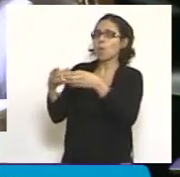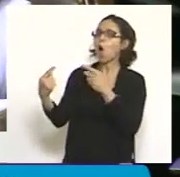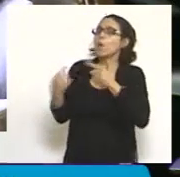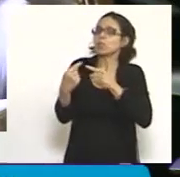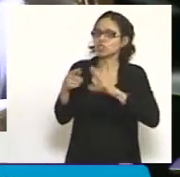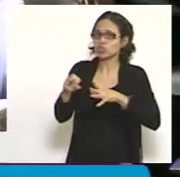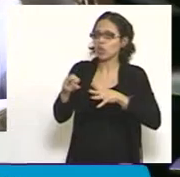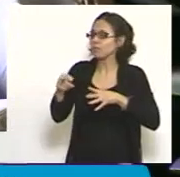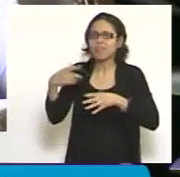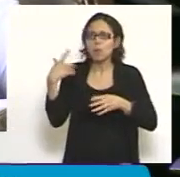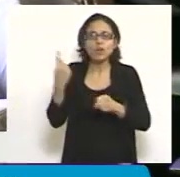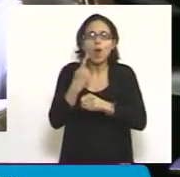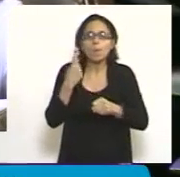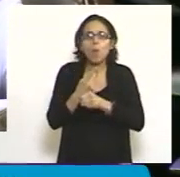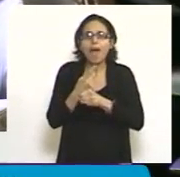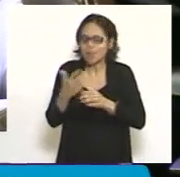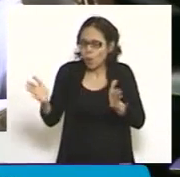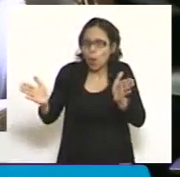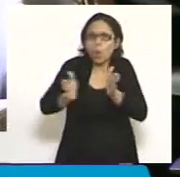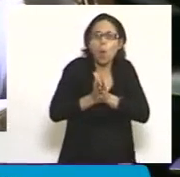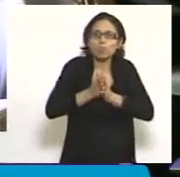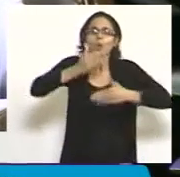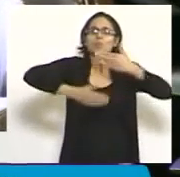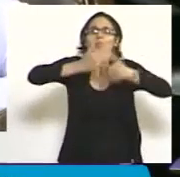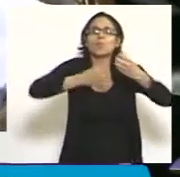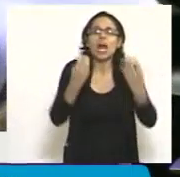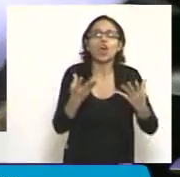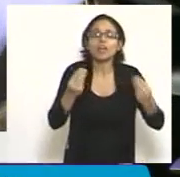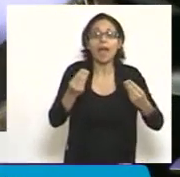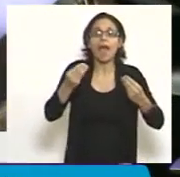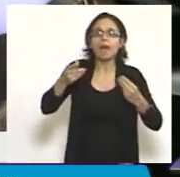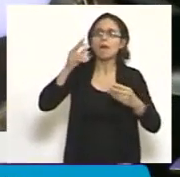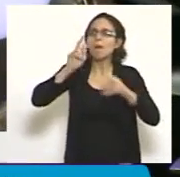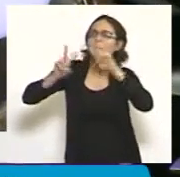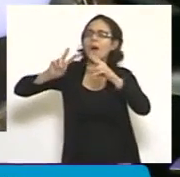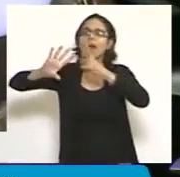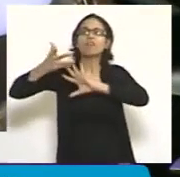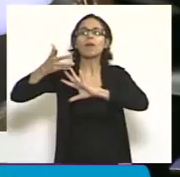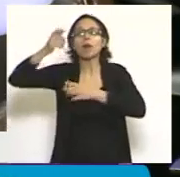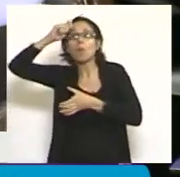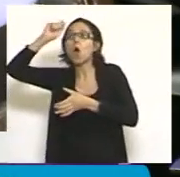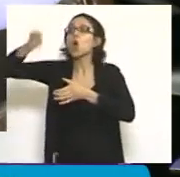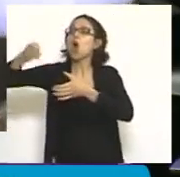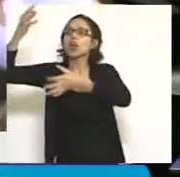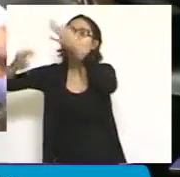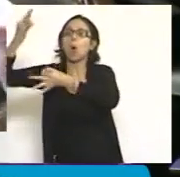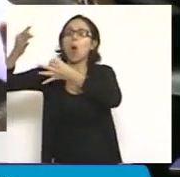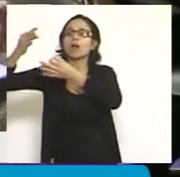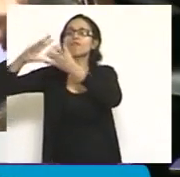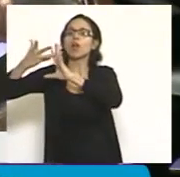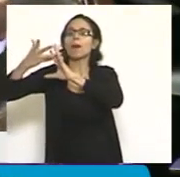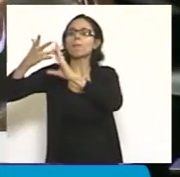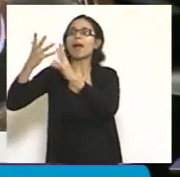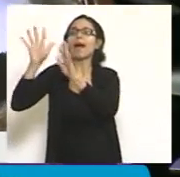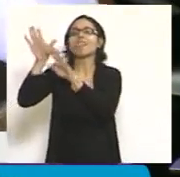puede caminar y construir territorio busca a los estrados judiciales y a la Corte para